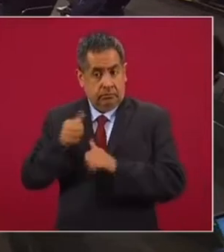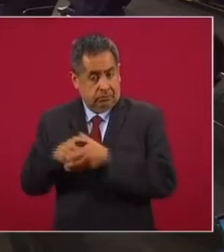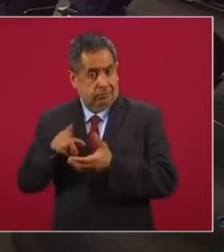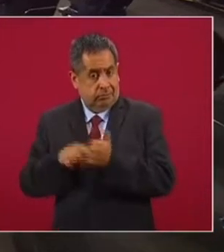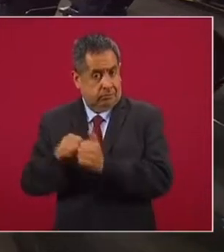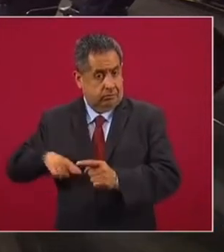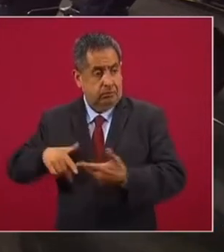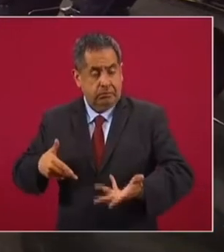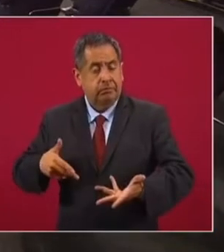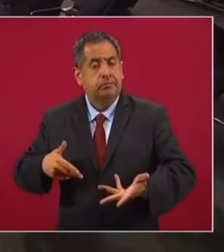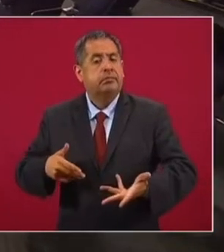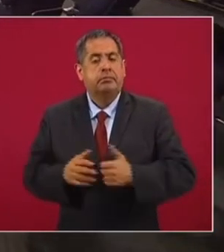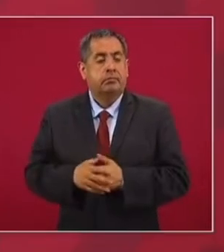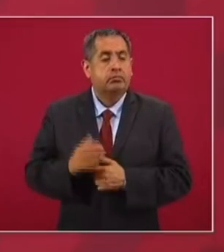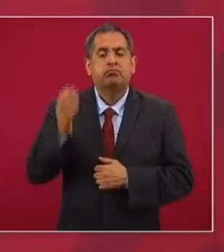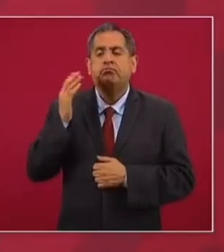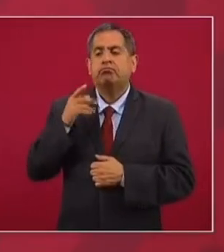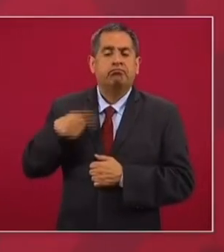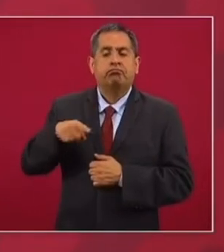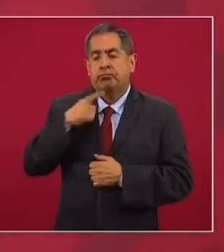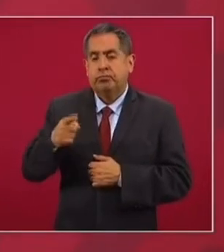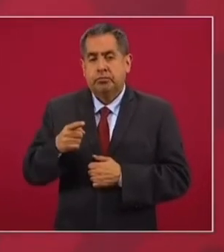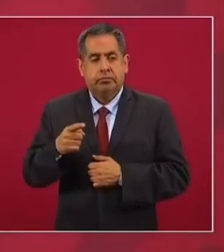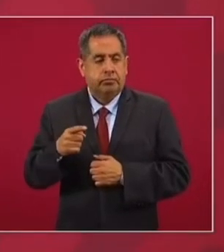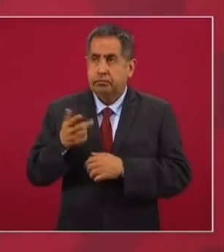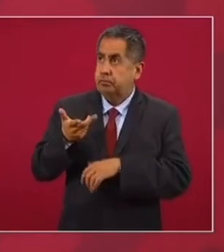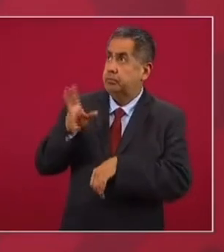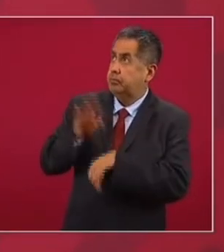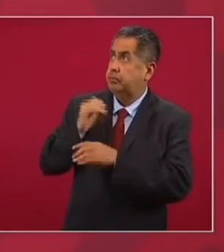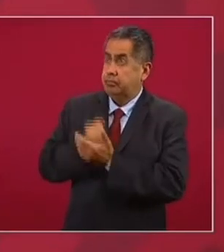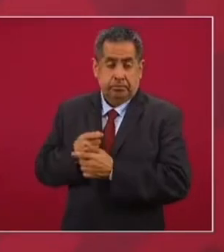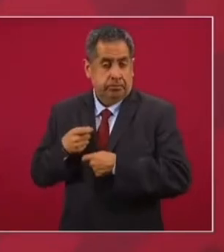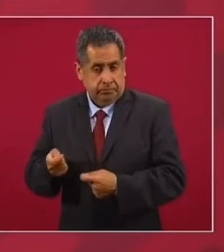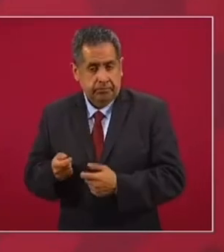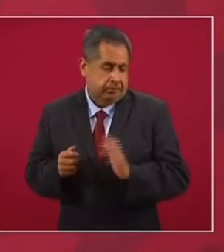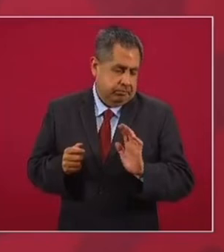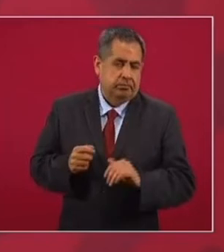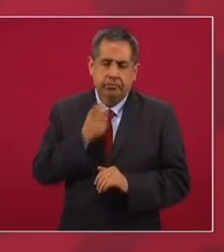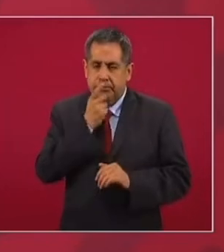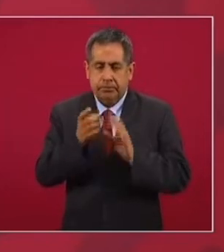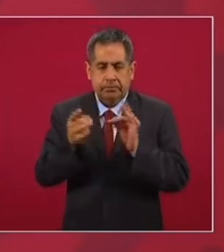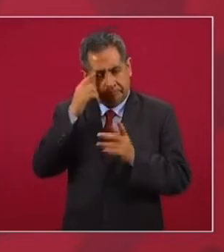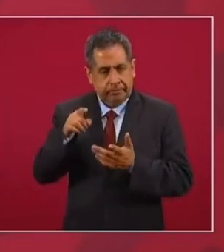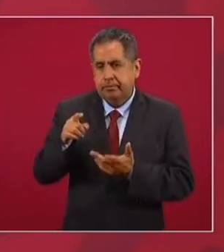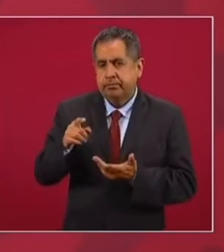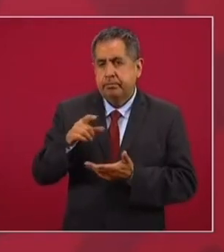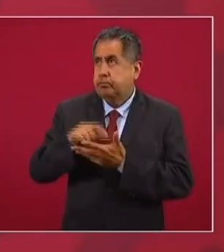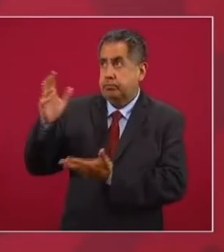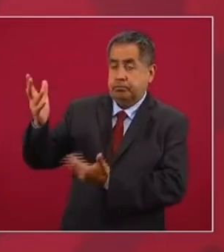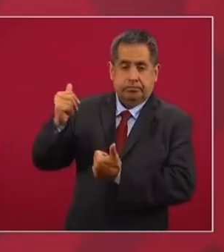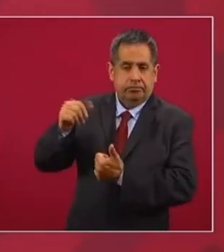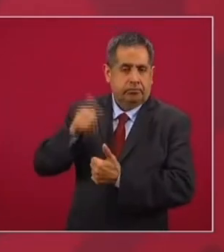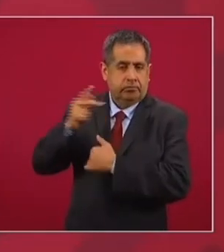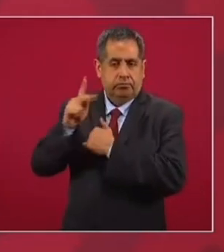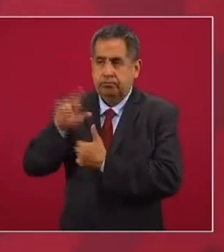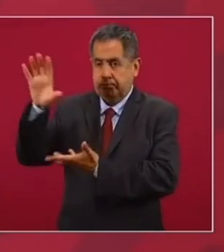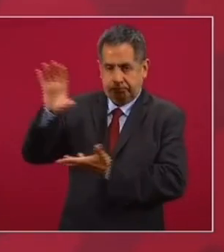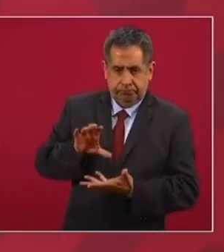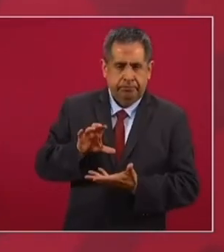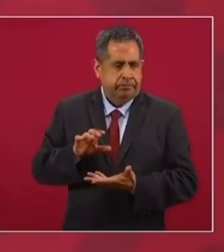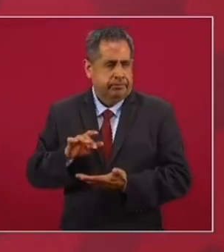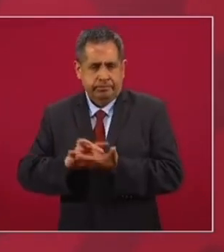gobierno, había establecido que para dar el permiso y poder introducir o